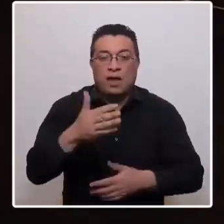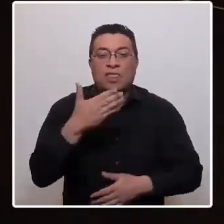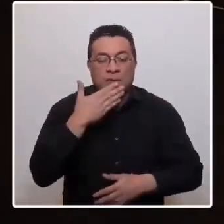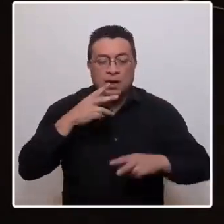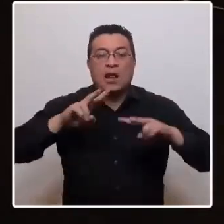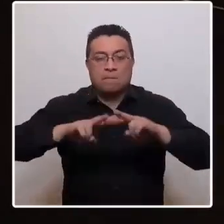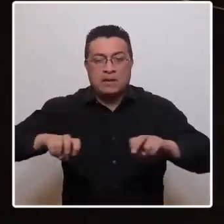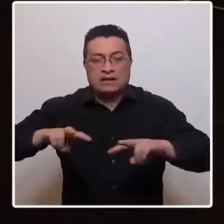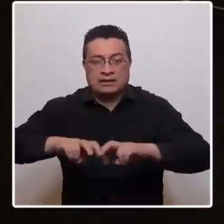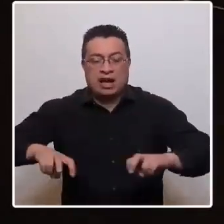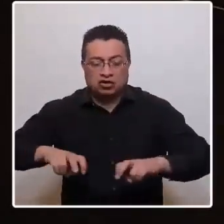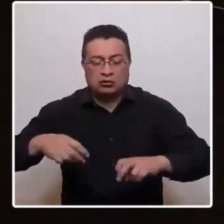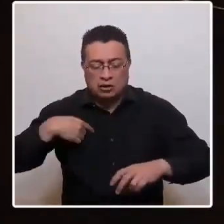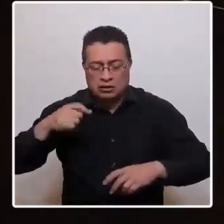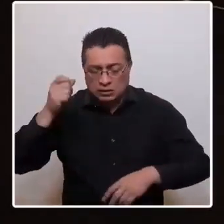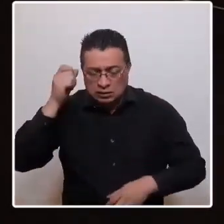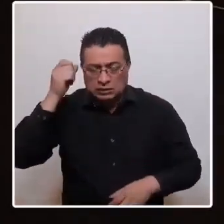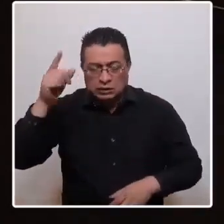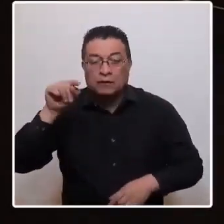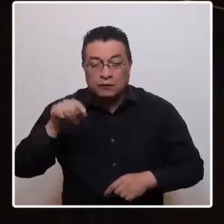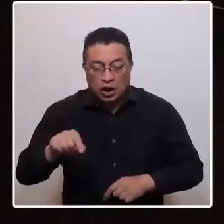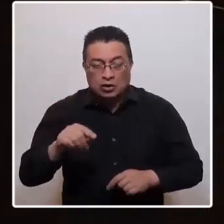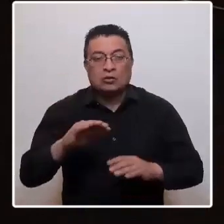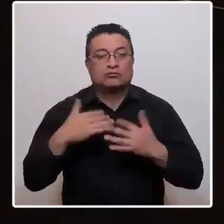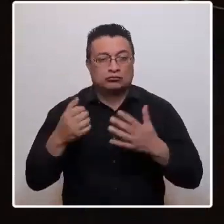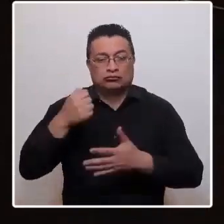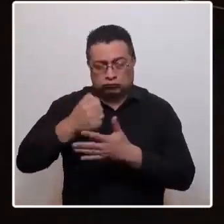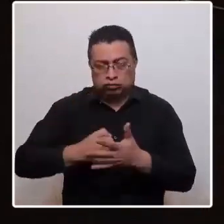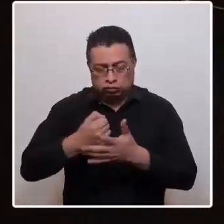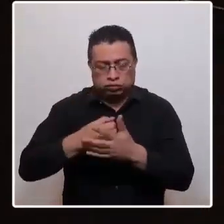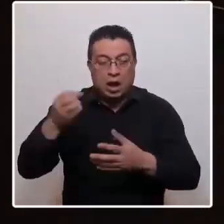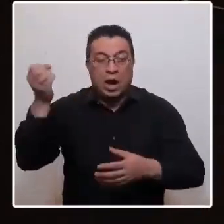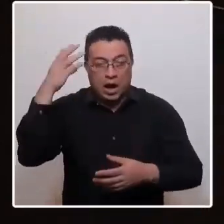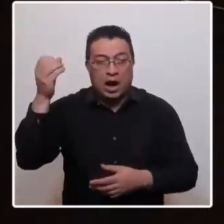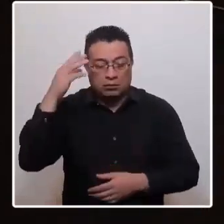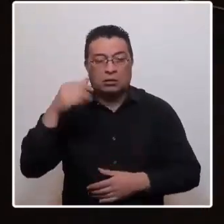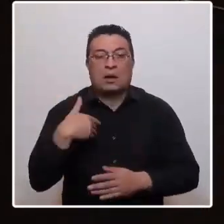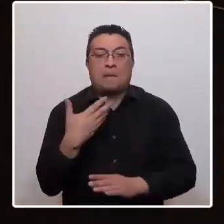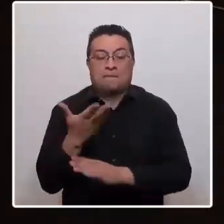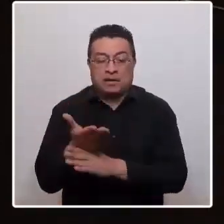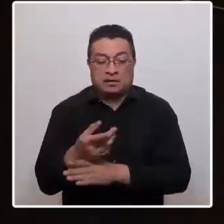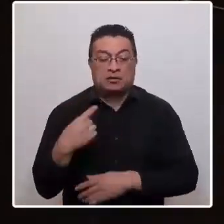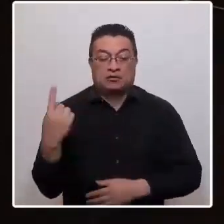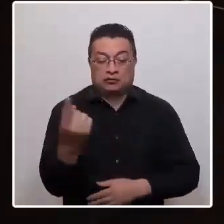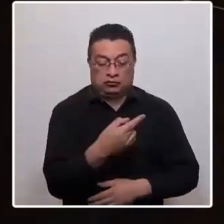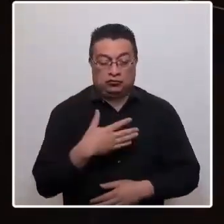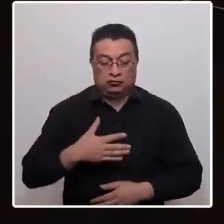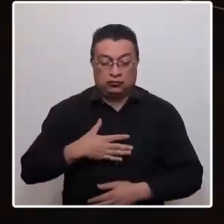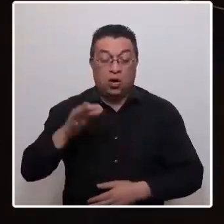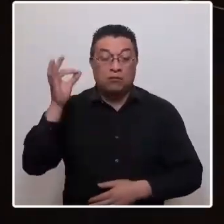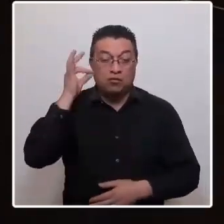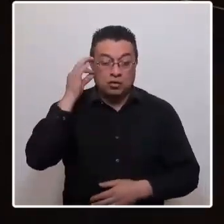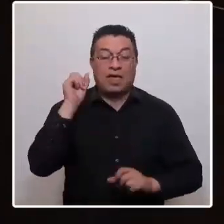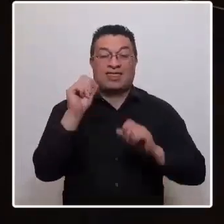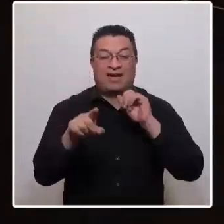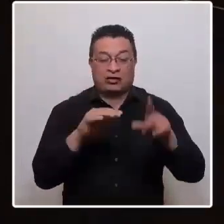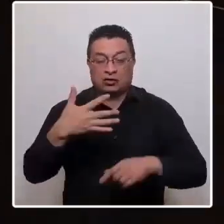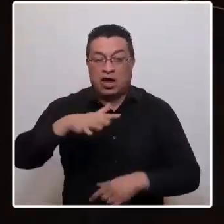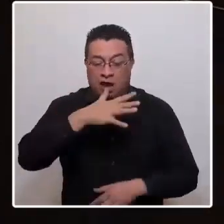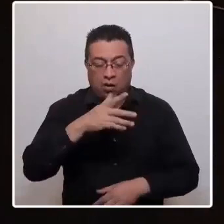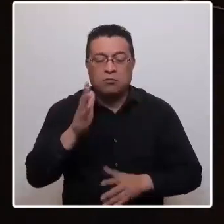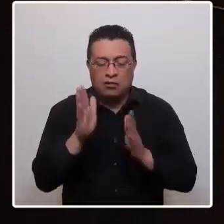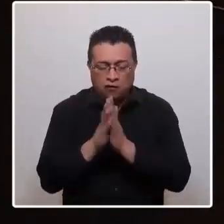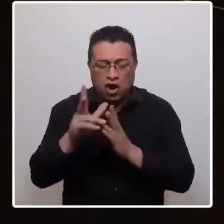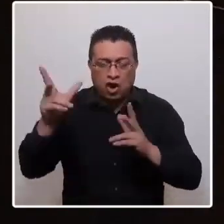investigación, del saber. Eso hemos formado, en la lucha hemos aprendido y les pido como Modatima, como mujeres defensoras del agua, que nos escuchen